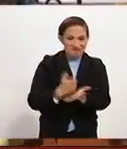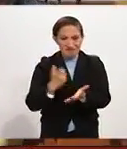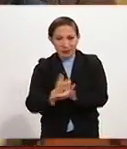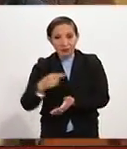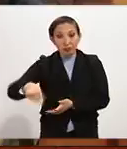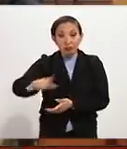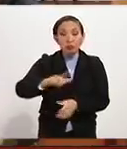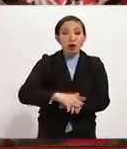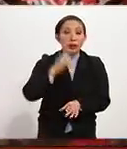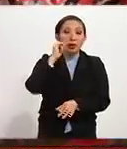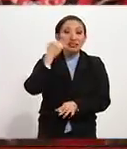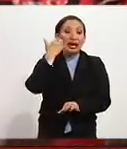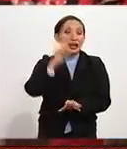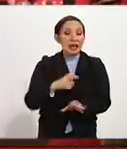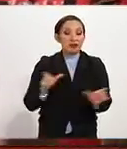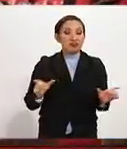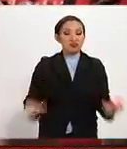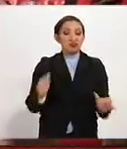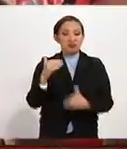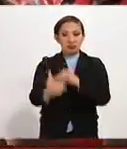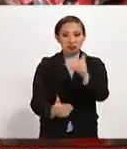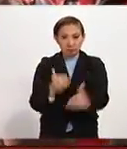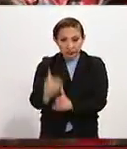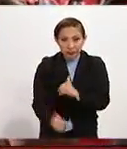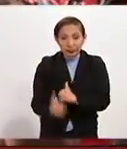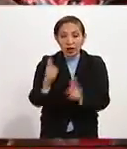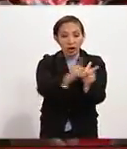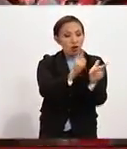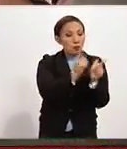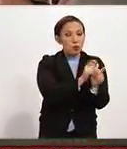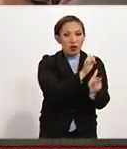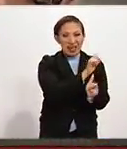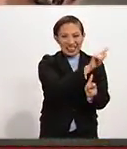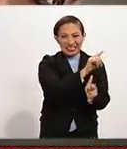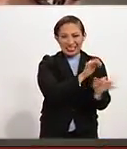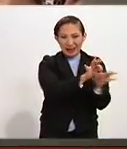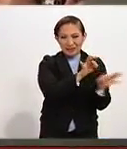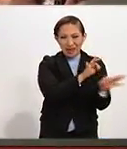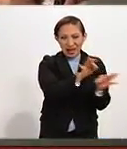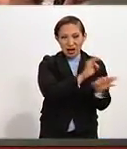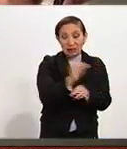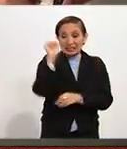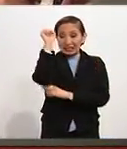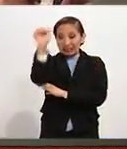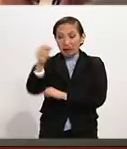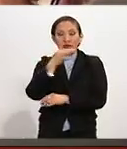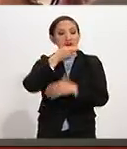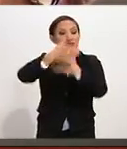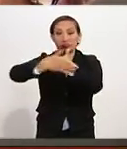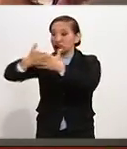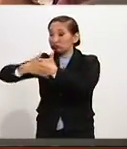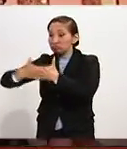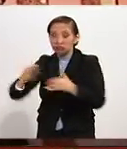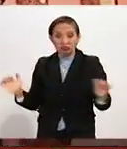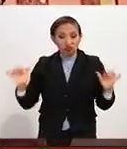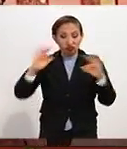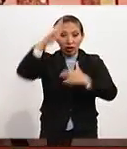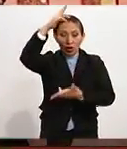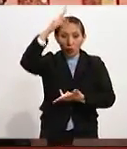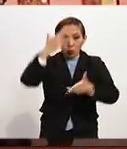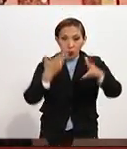las fuerzas del orden intentaron frenar el avance. El Partido del Trabajo y asociaciones sindicales convocaron a una